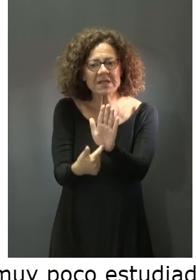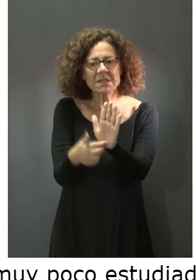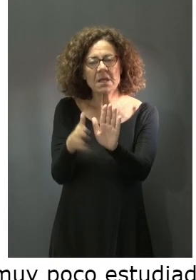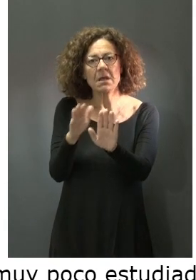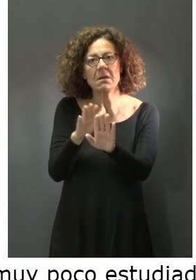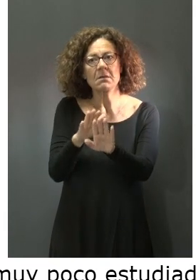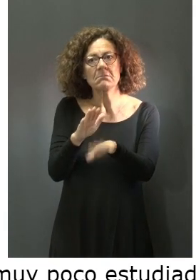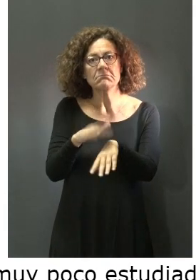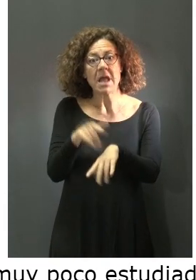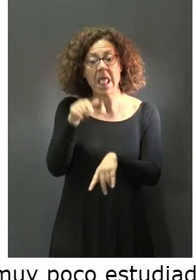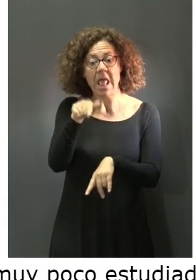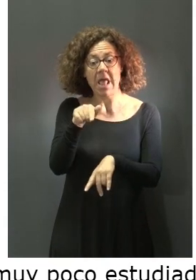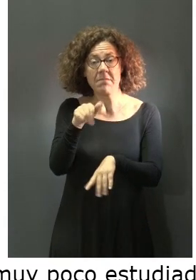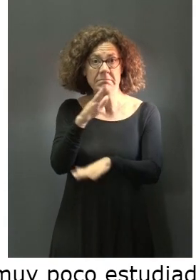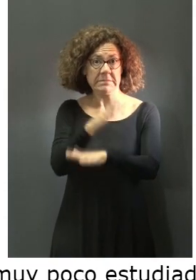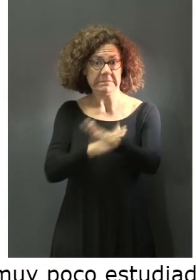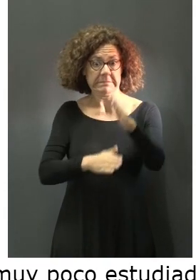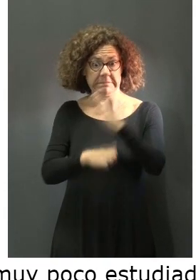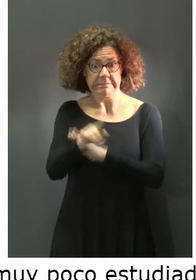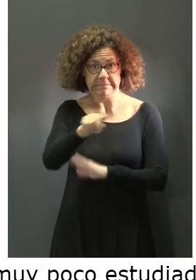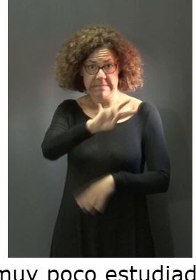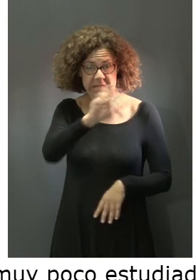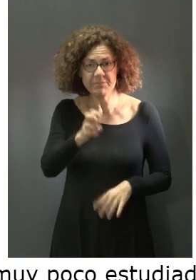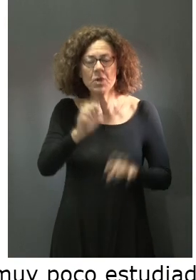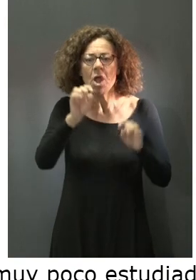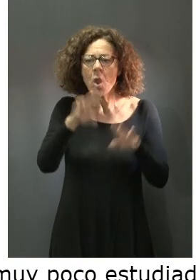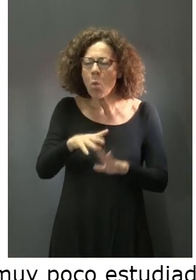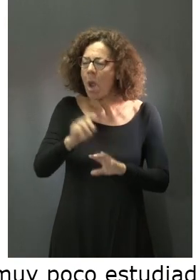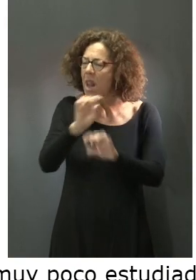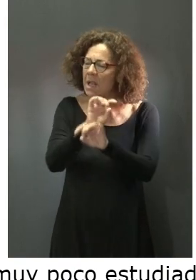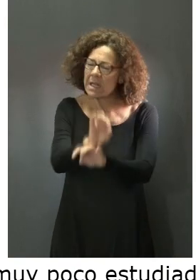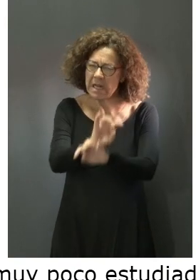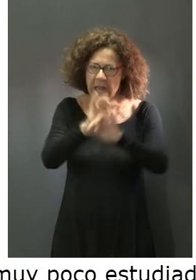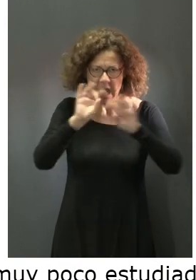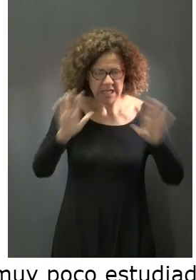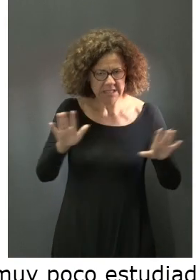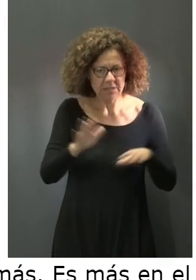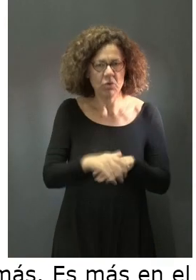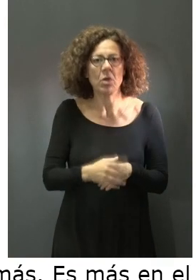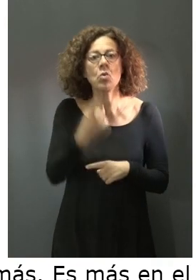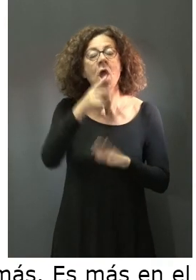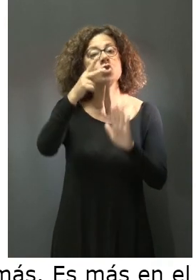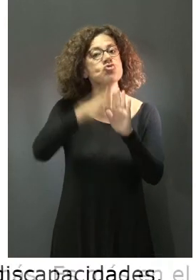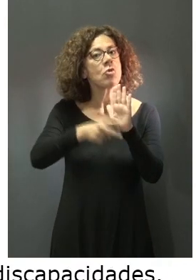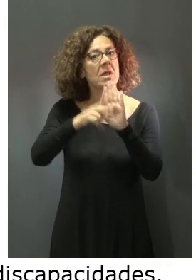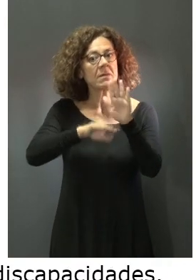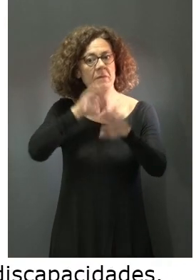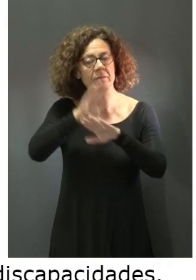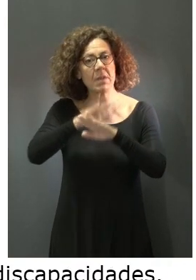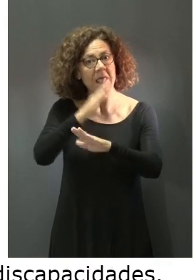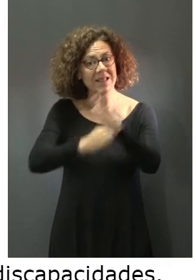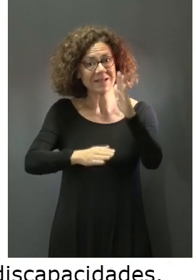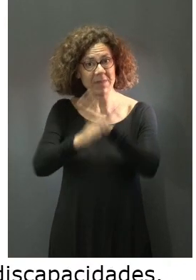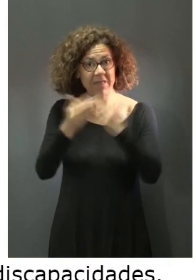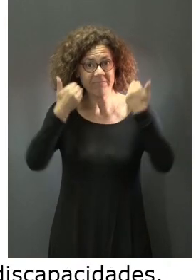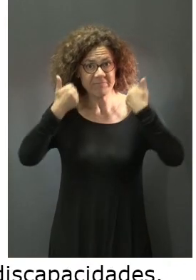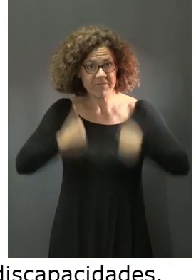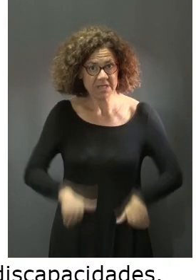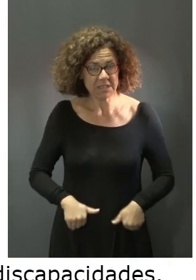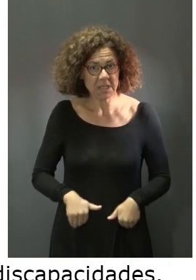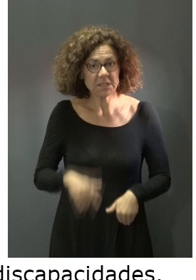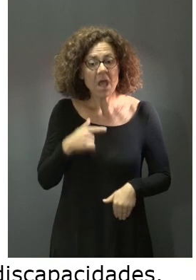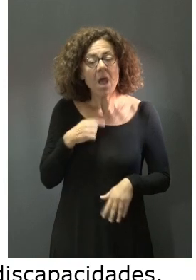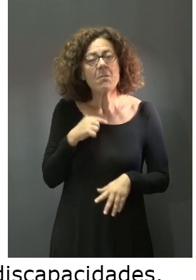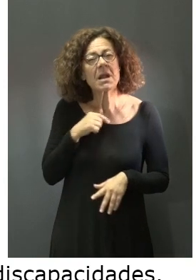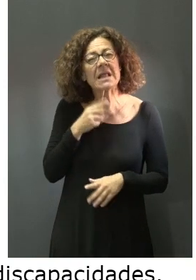tipo de discapacidades. O sea, igual que tenemos muy claro que hay una normativa para las discapacidades físicas, para